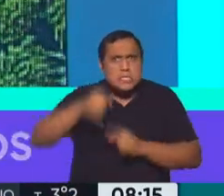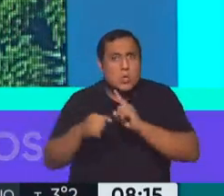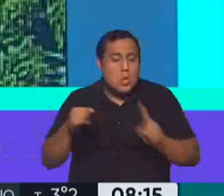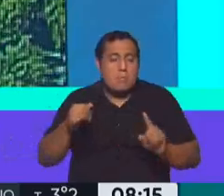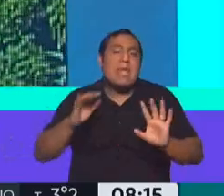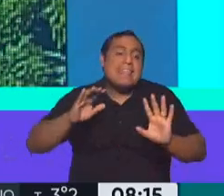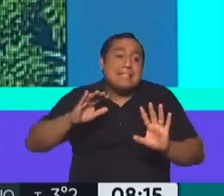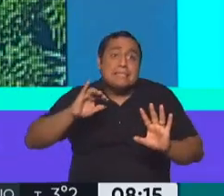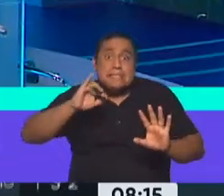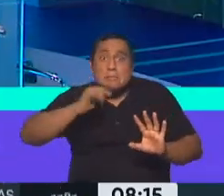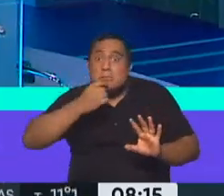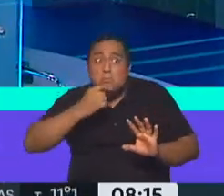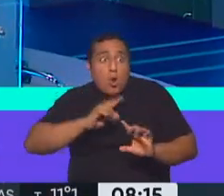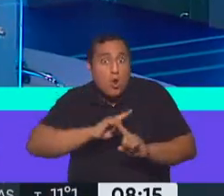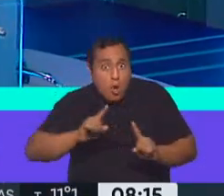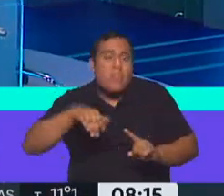realizar las actividades